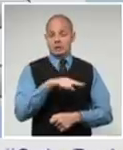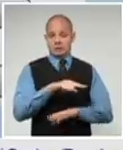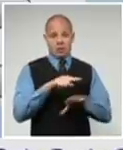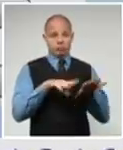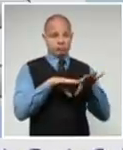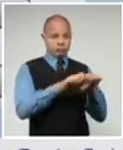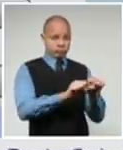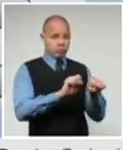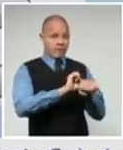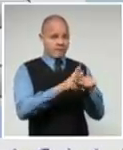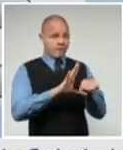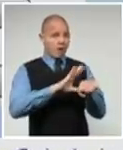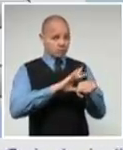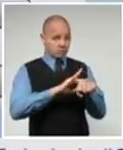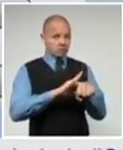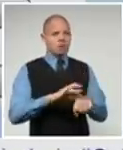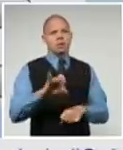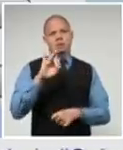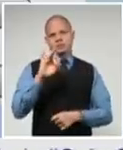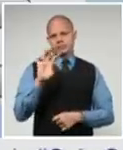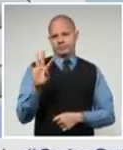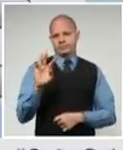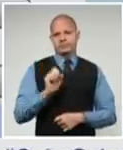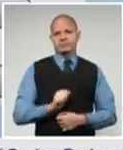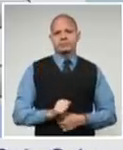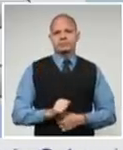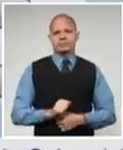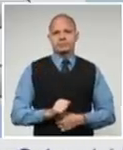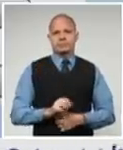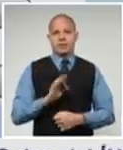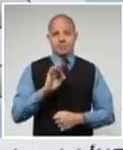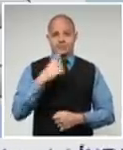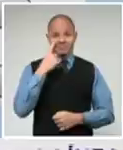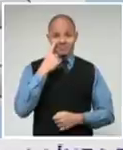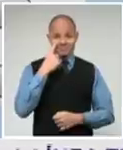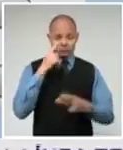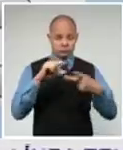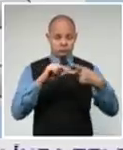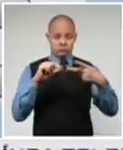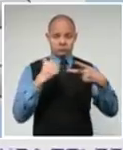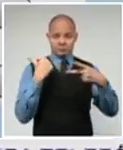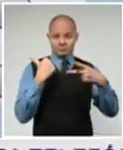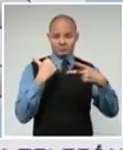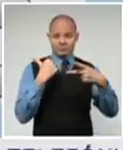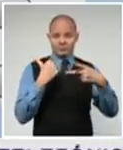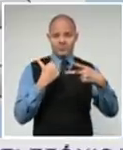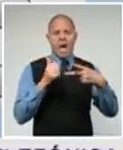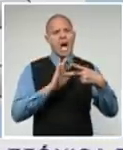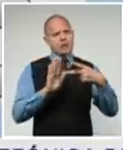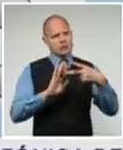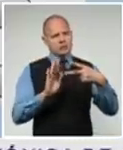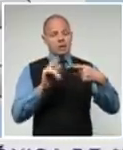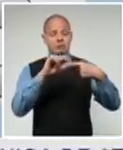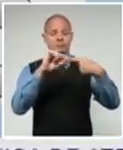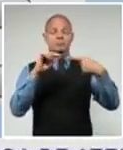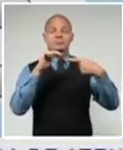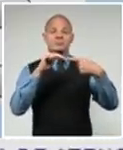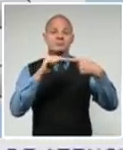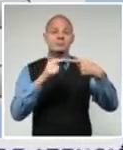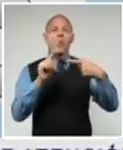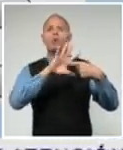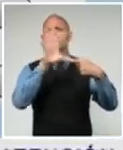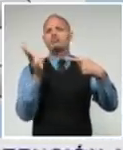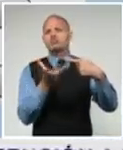con esta enfermedad. Con este comportamiento del procesamiento de muestras y los casos que